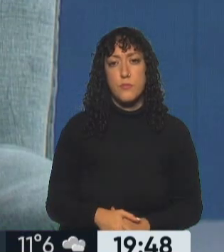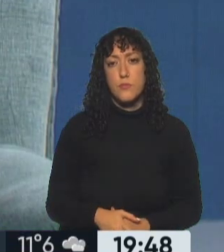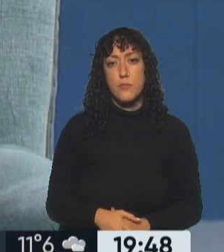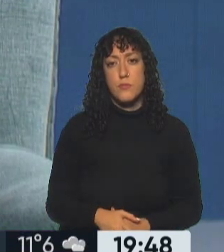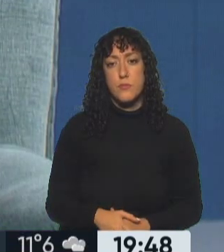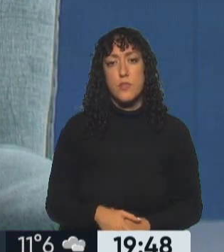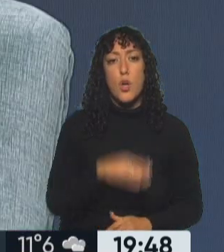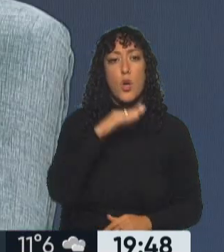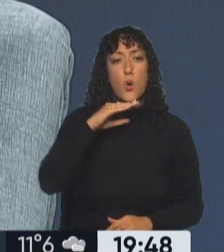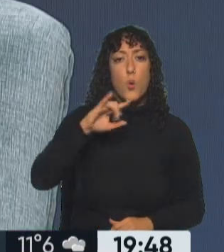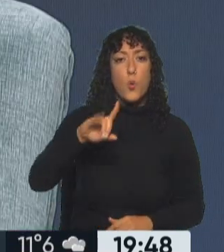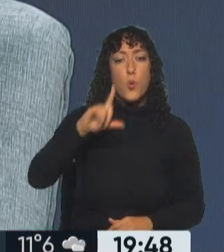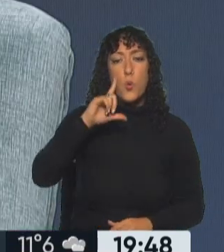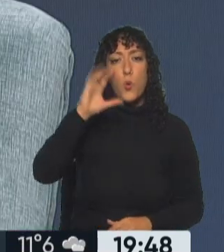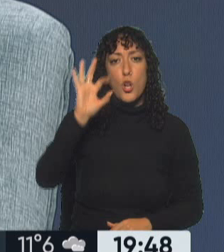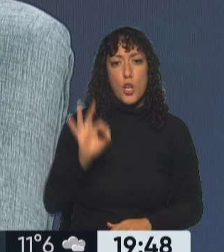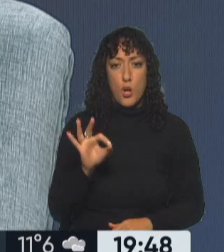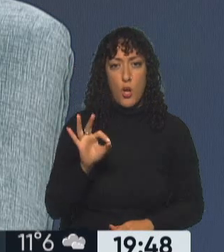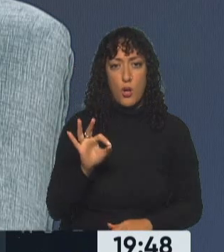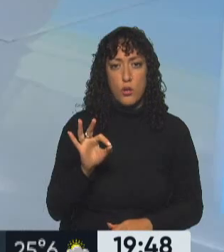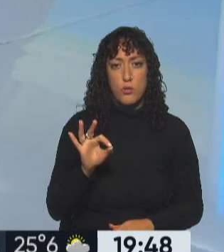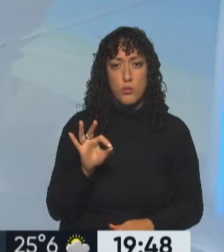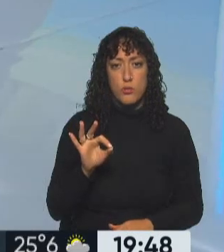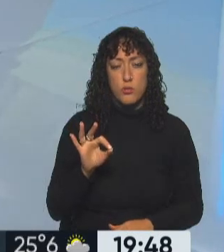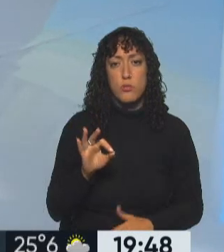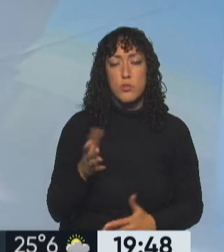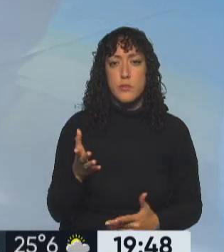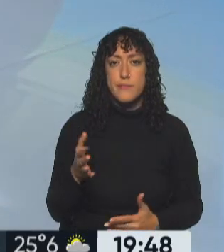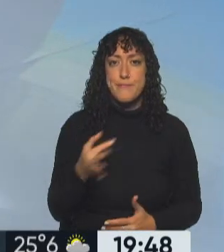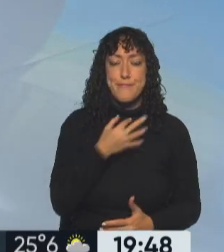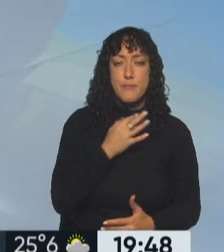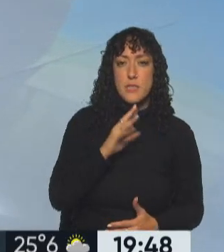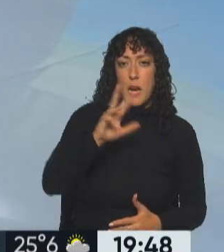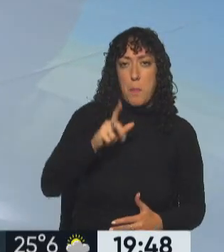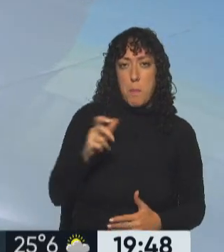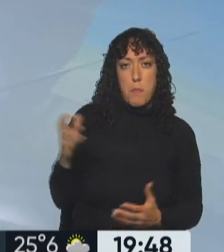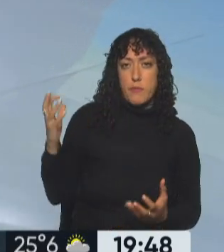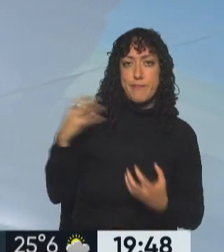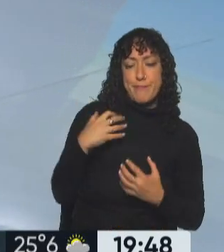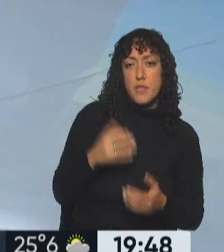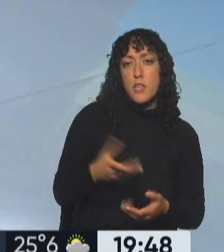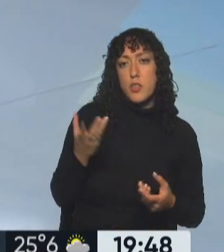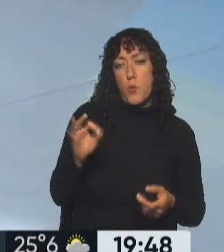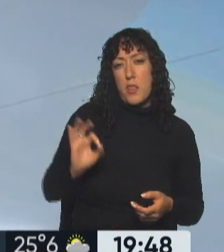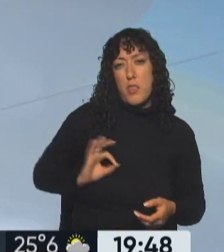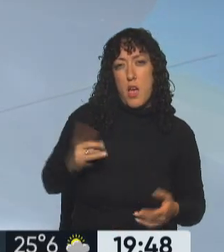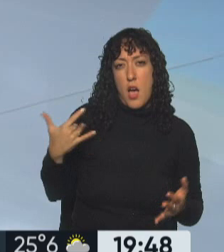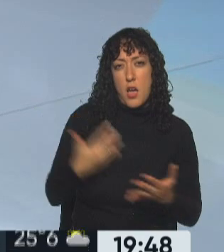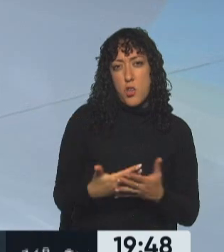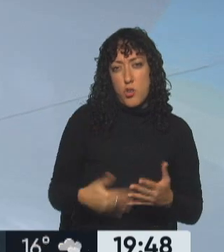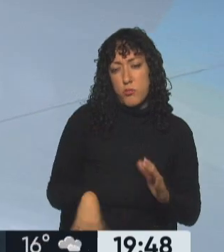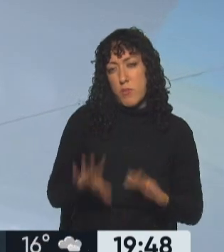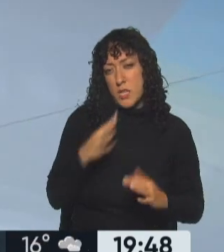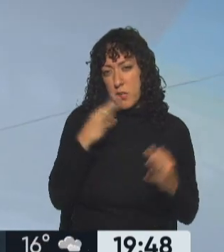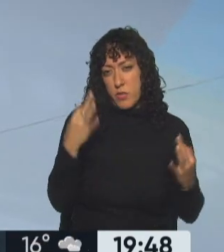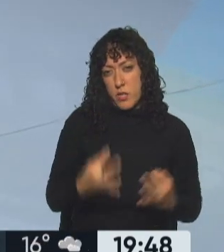Eres Julio Gambina. Estamos como entrampados, ¿no? Sí, terriblemente entrampados, pero hace 40 años y más,